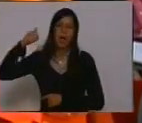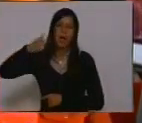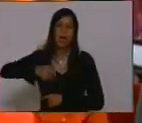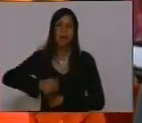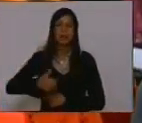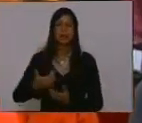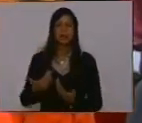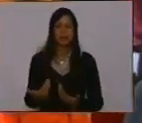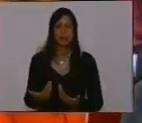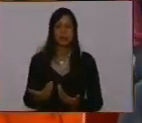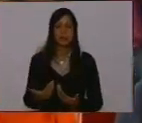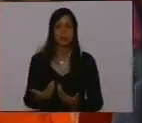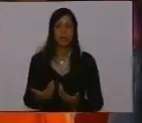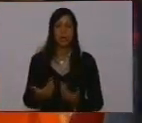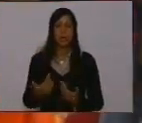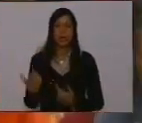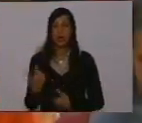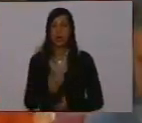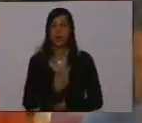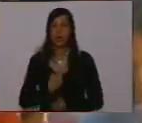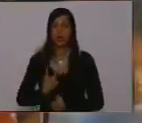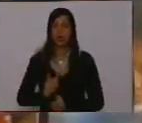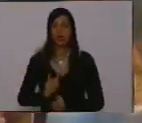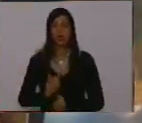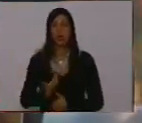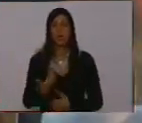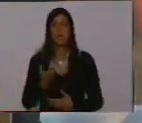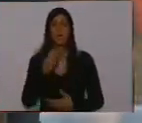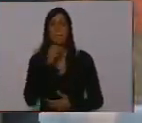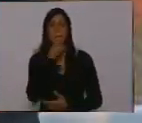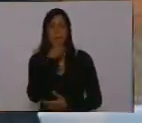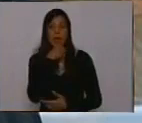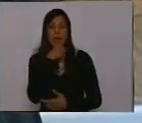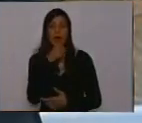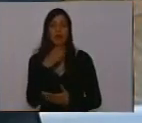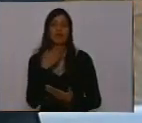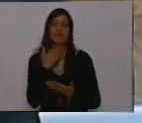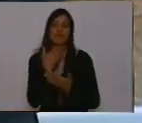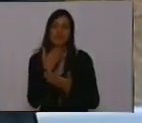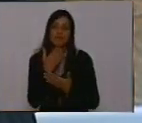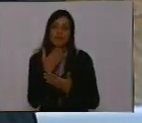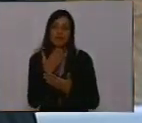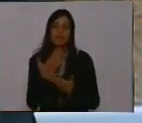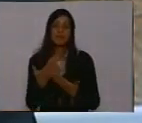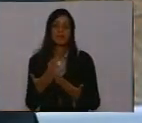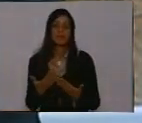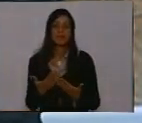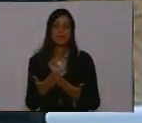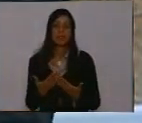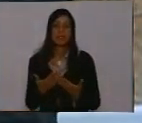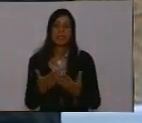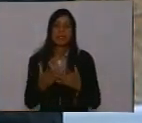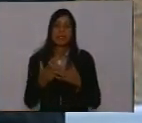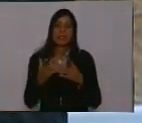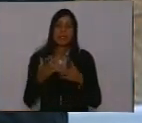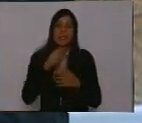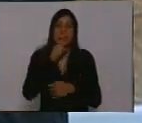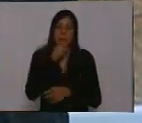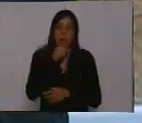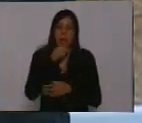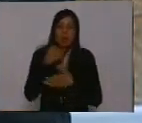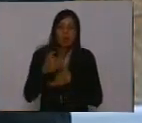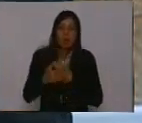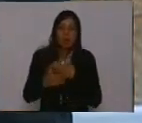Los que ya estamos frisando ese momento en que el otoño nos saluda con